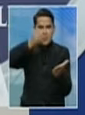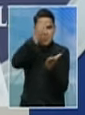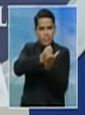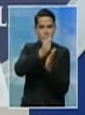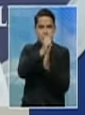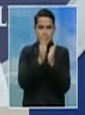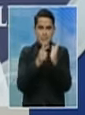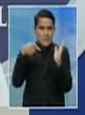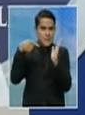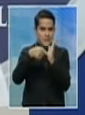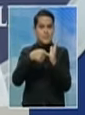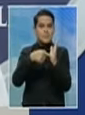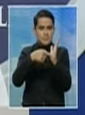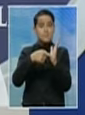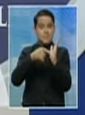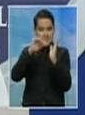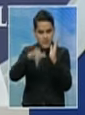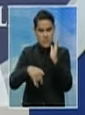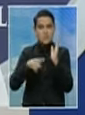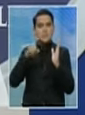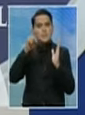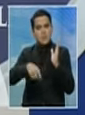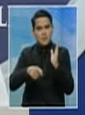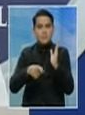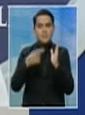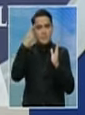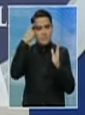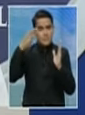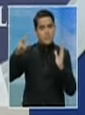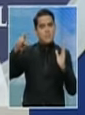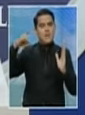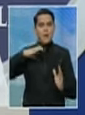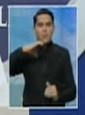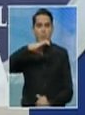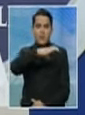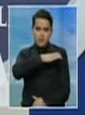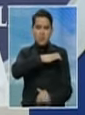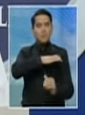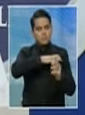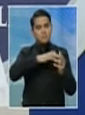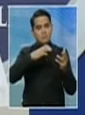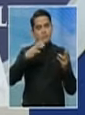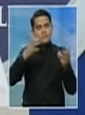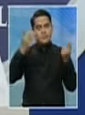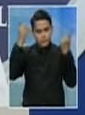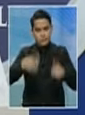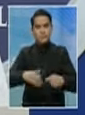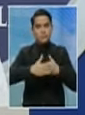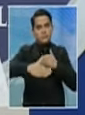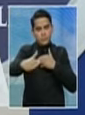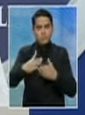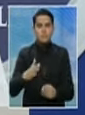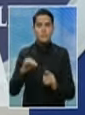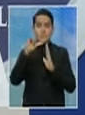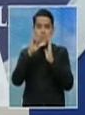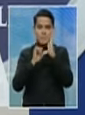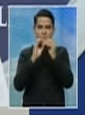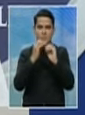República, debiendo remitirse a la Secretaría del Congreso Nacional para los efectos de ley. Artículo